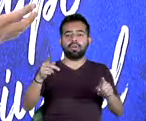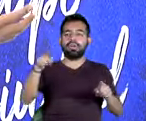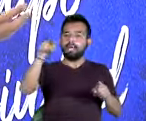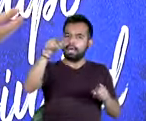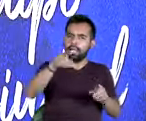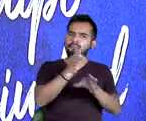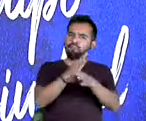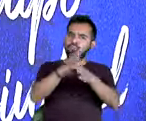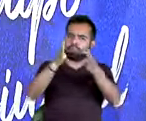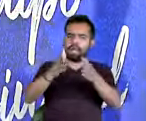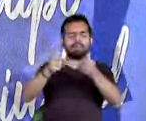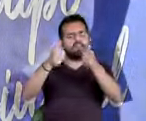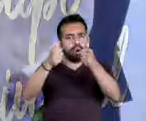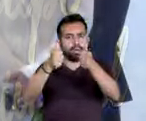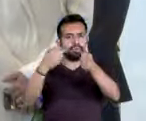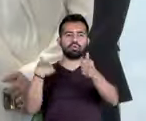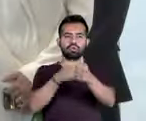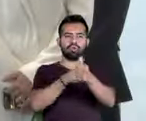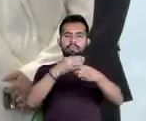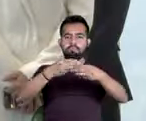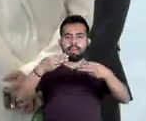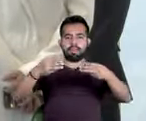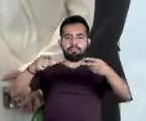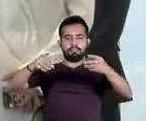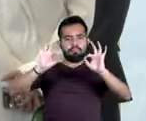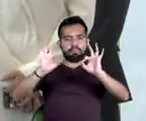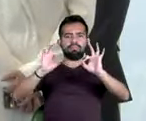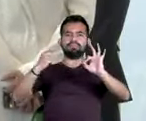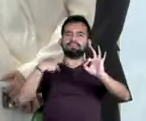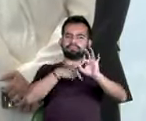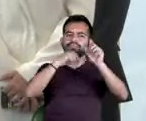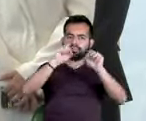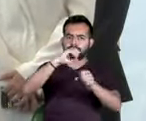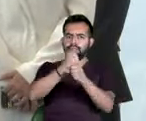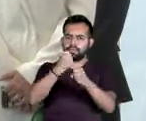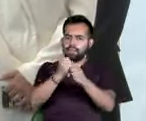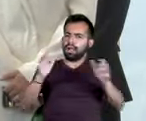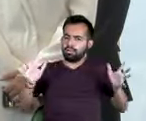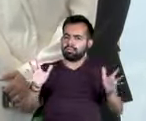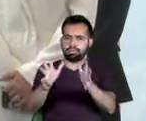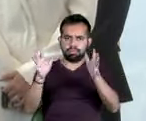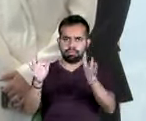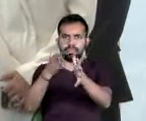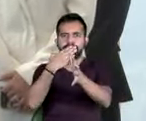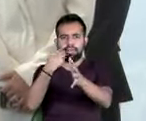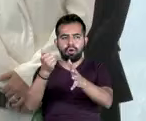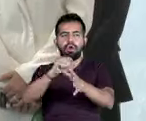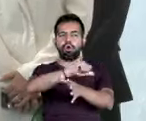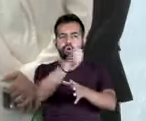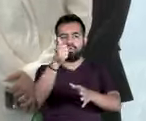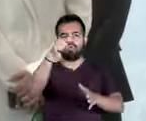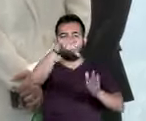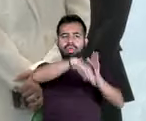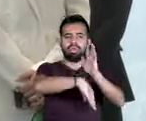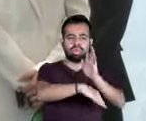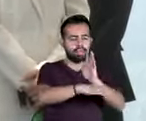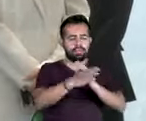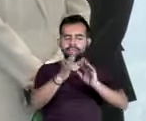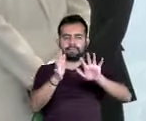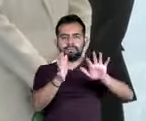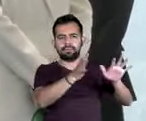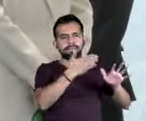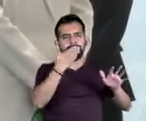una materia prima con la que podemos trabajar y podemos trabajar bien, pero vamos entonces a tener el liderazgo del caso para que